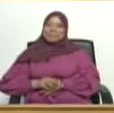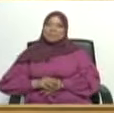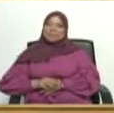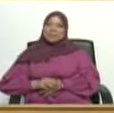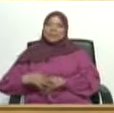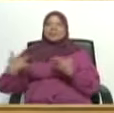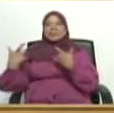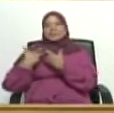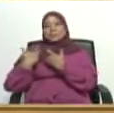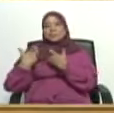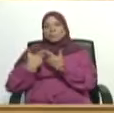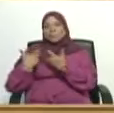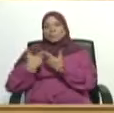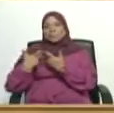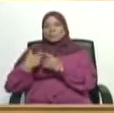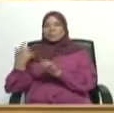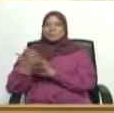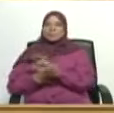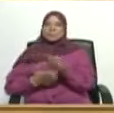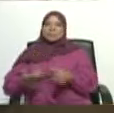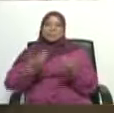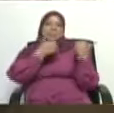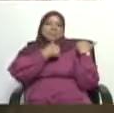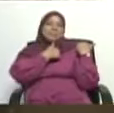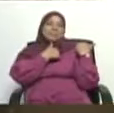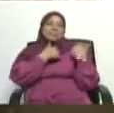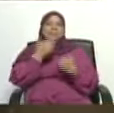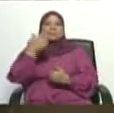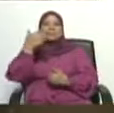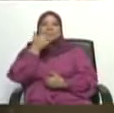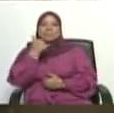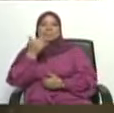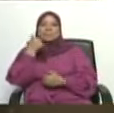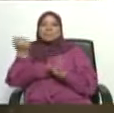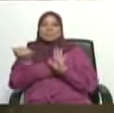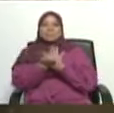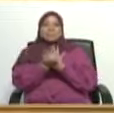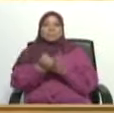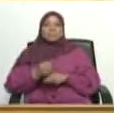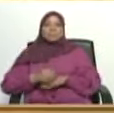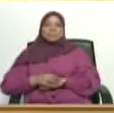Los crímenes de ese régimen sionista asesino